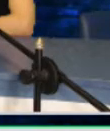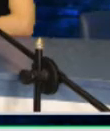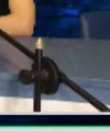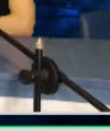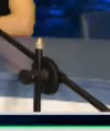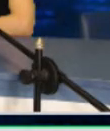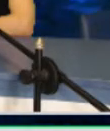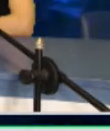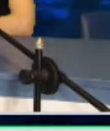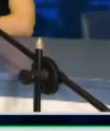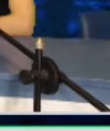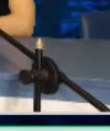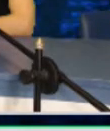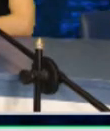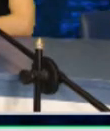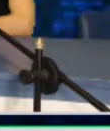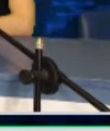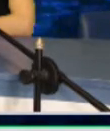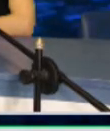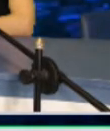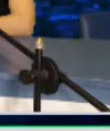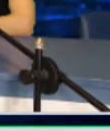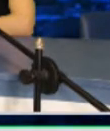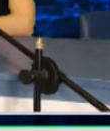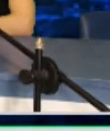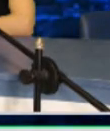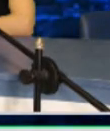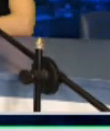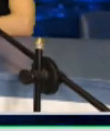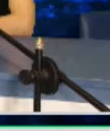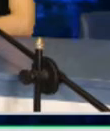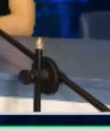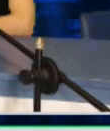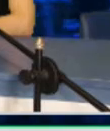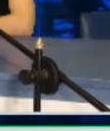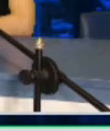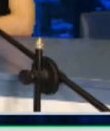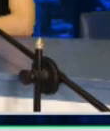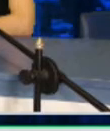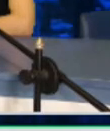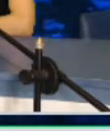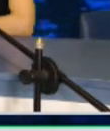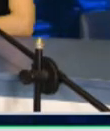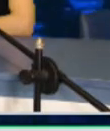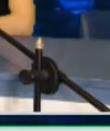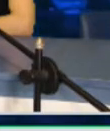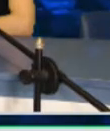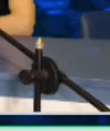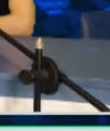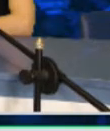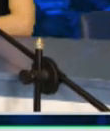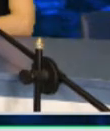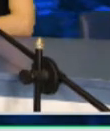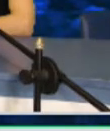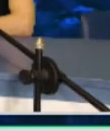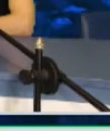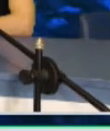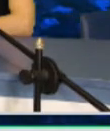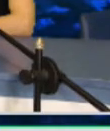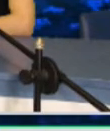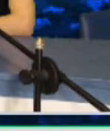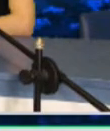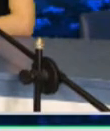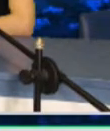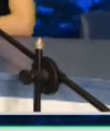de la Nación, daban, inclusive apareció el nombre del gobernador de la provincia de Chaco como una de las alternativas que lo habían